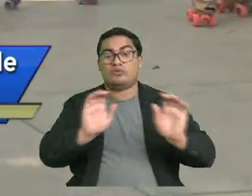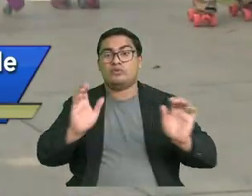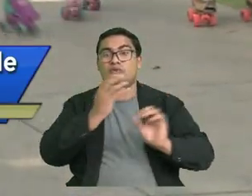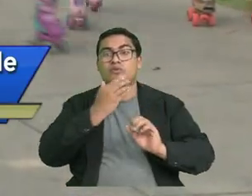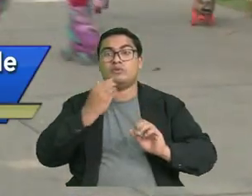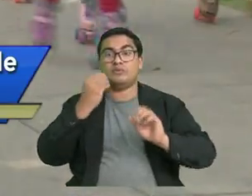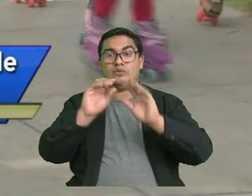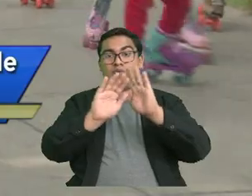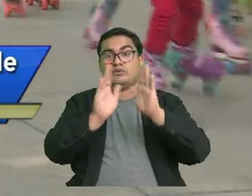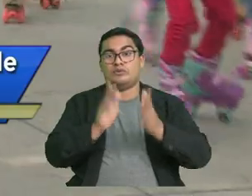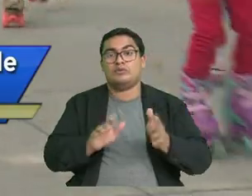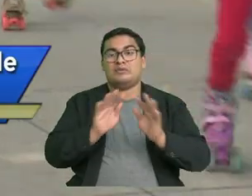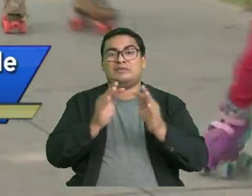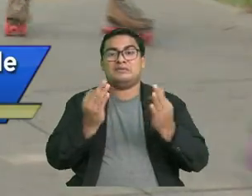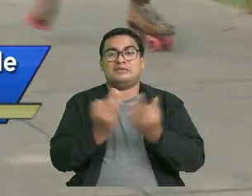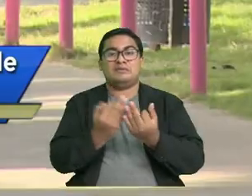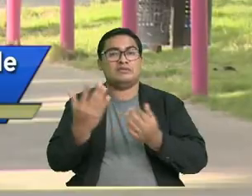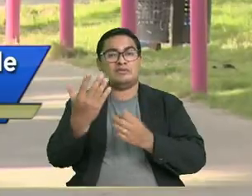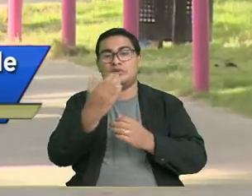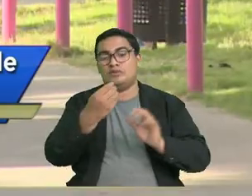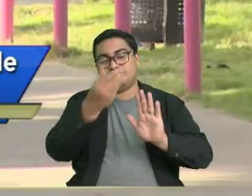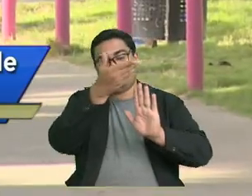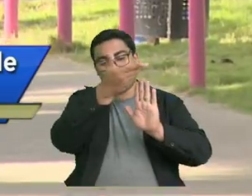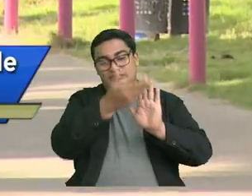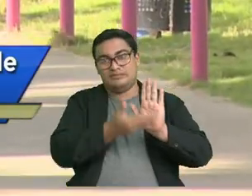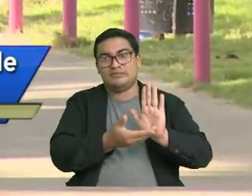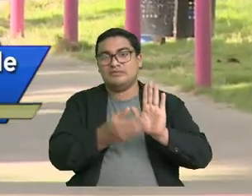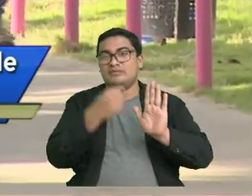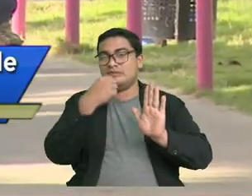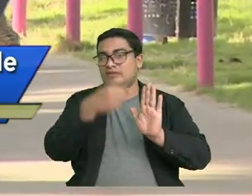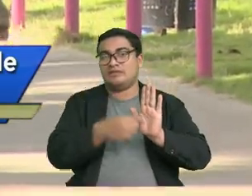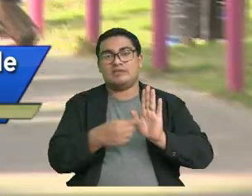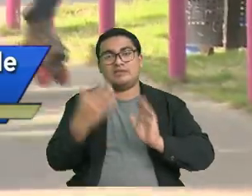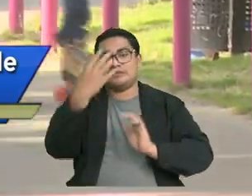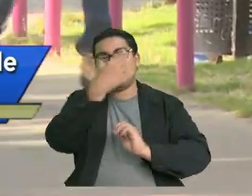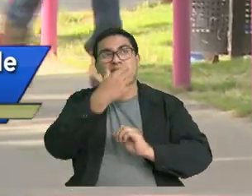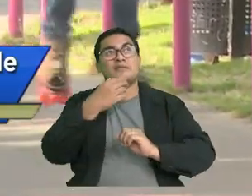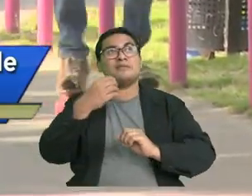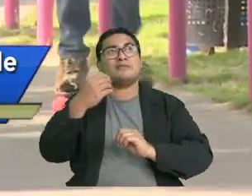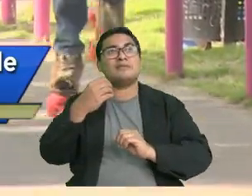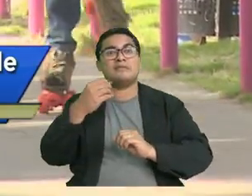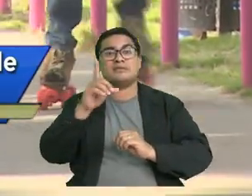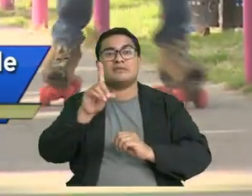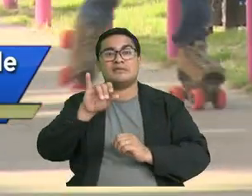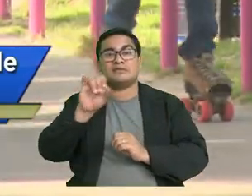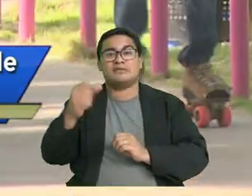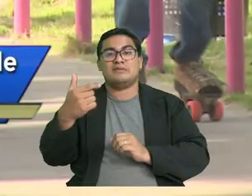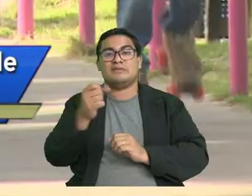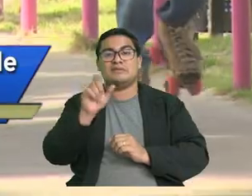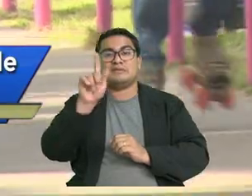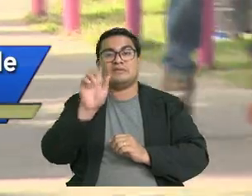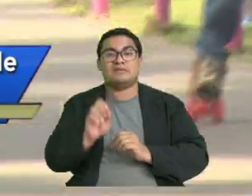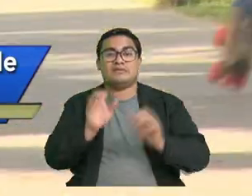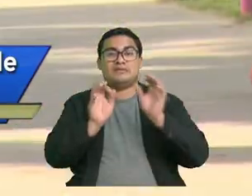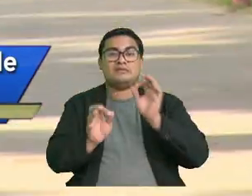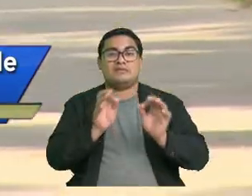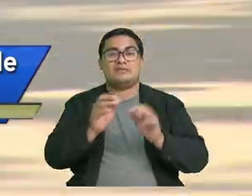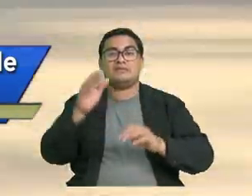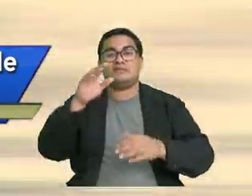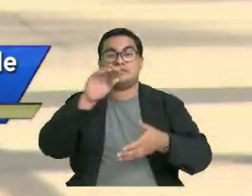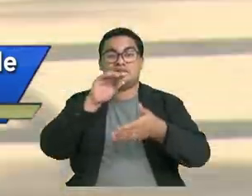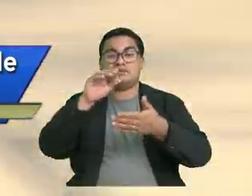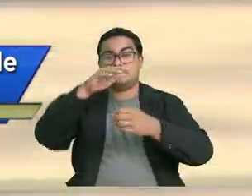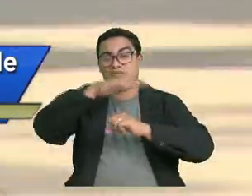a la mujer, a la familia. Todo eso es parte de este hermoso digesto jurídico, ¿verdad?, que la Comisión